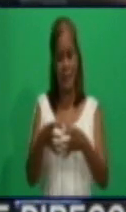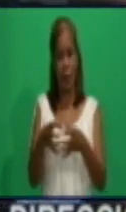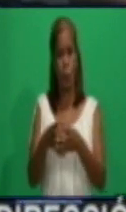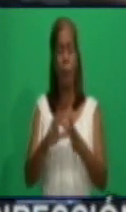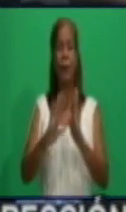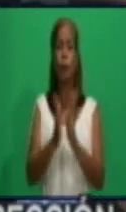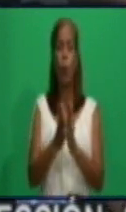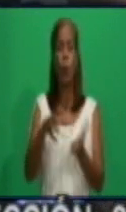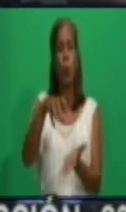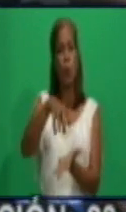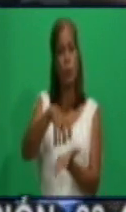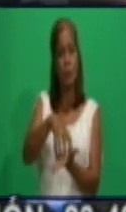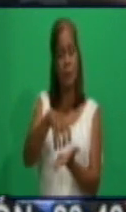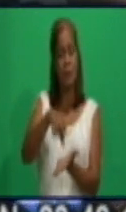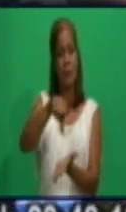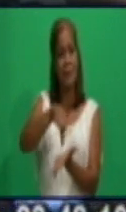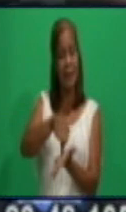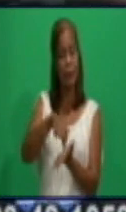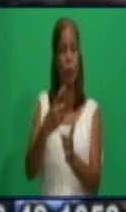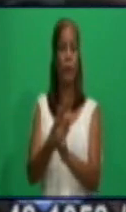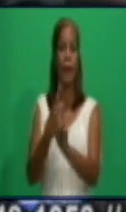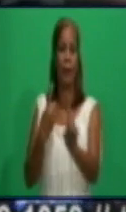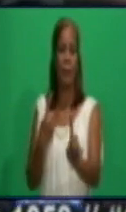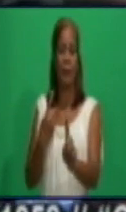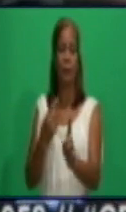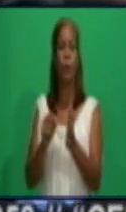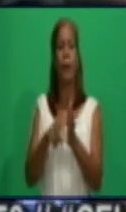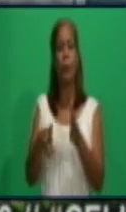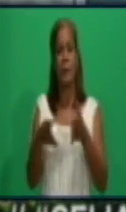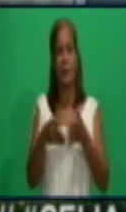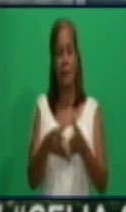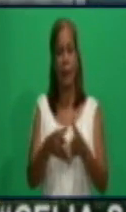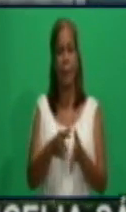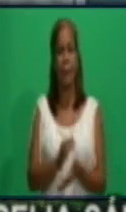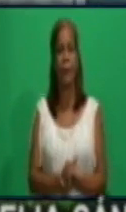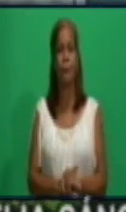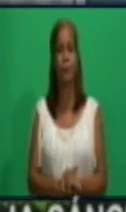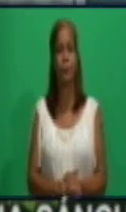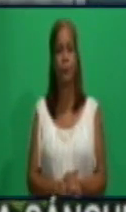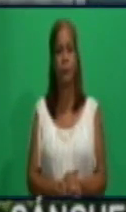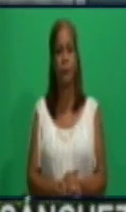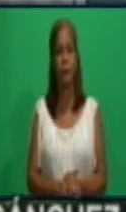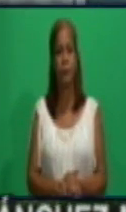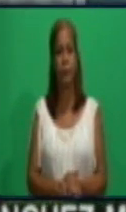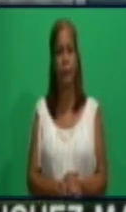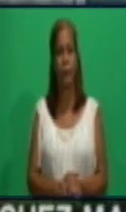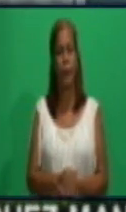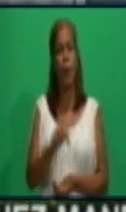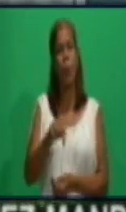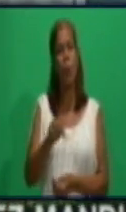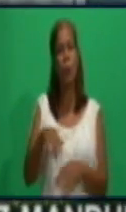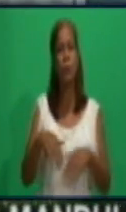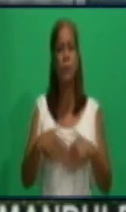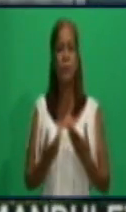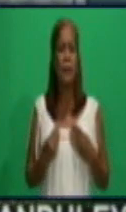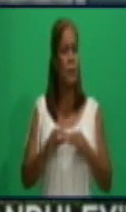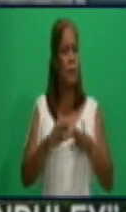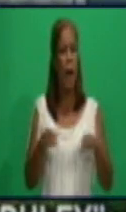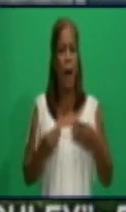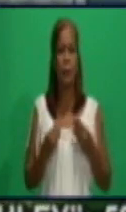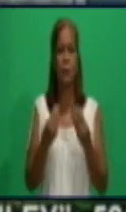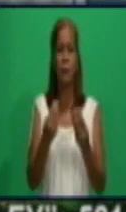de estos centros de aislamiento, Yunel. Ahora, Dumar, hoy nosotros dimos nuestros teléfonos,